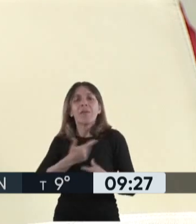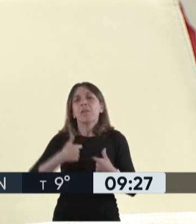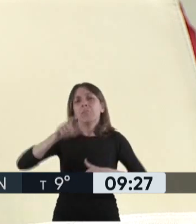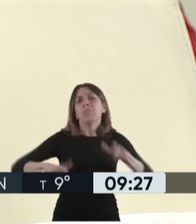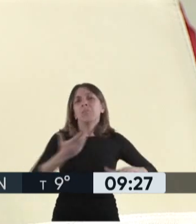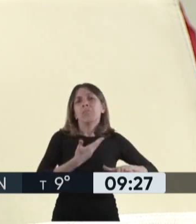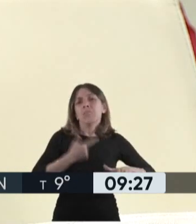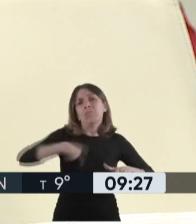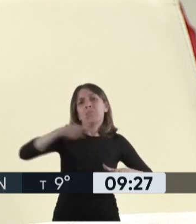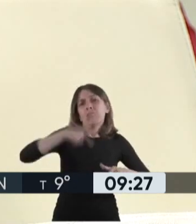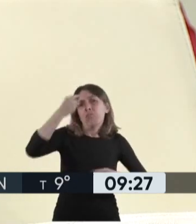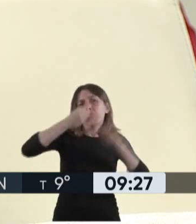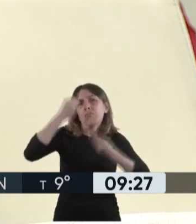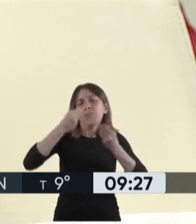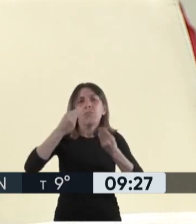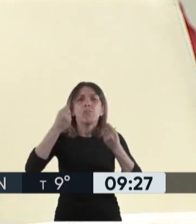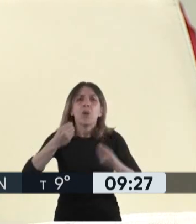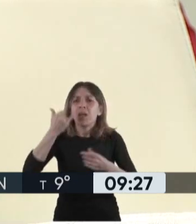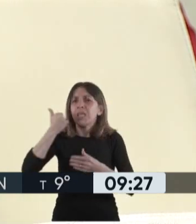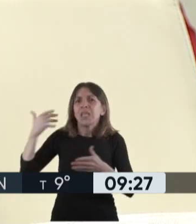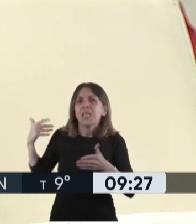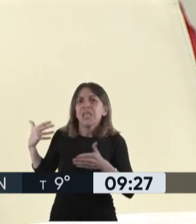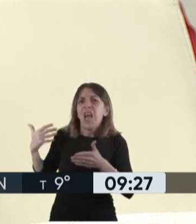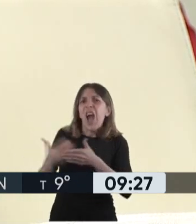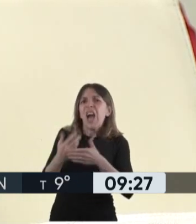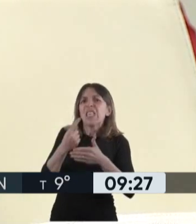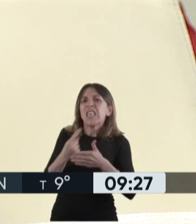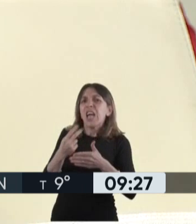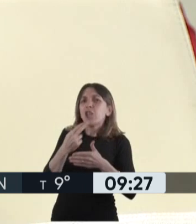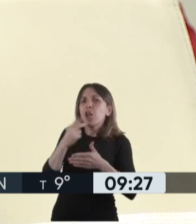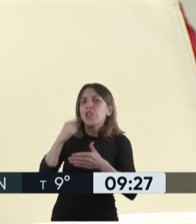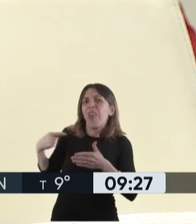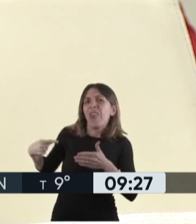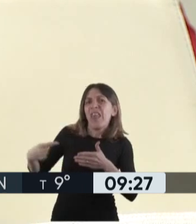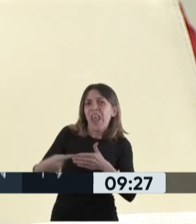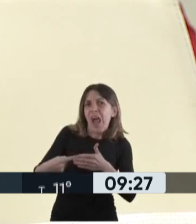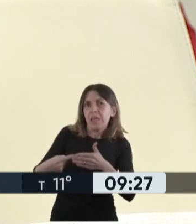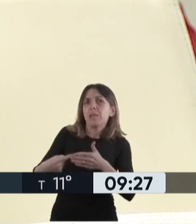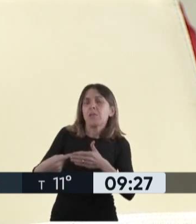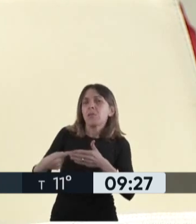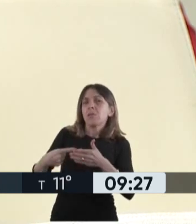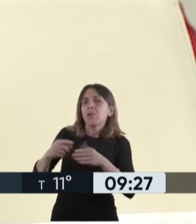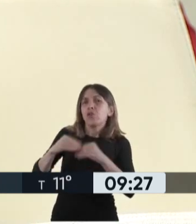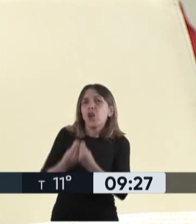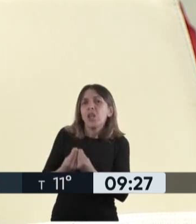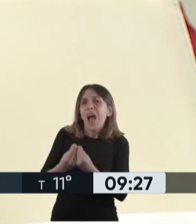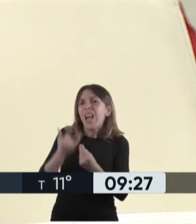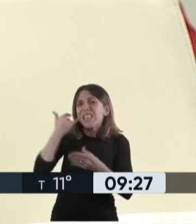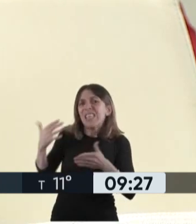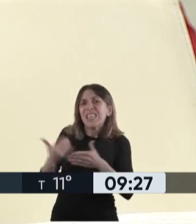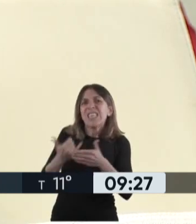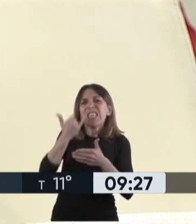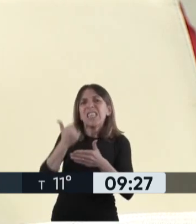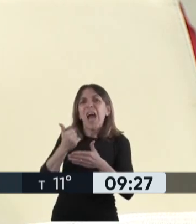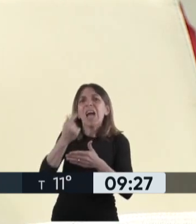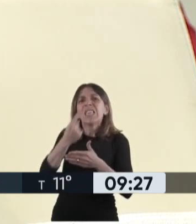ministra, estamos preocupados porque estamos en el día 111 del año y según cifras oficiales ya hubo más de 120 homicidios en lo que